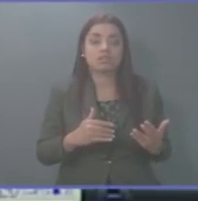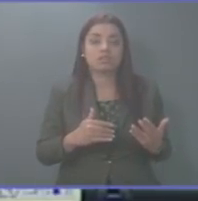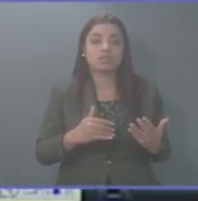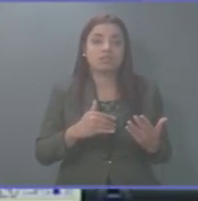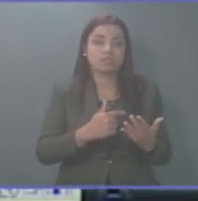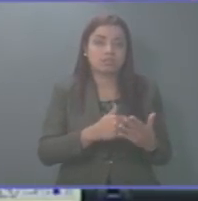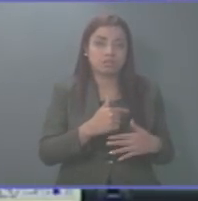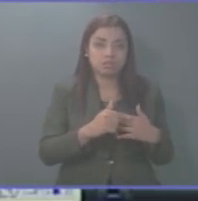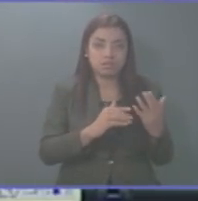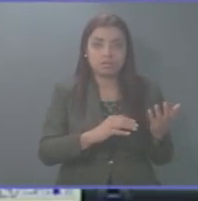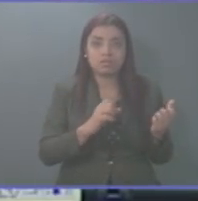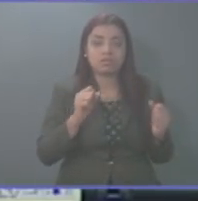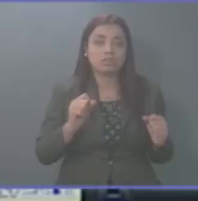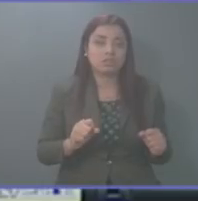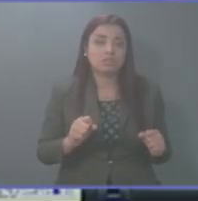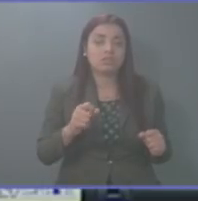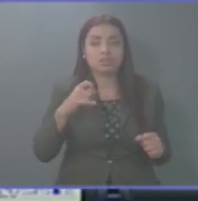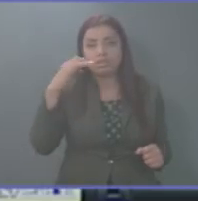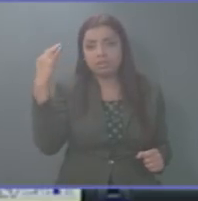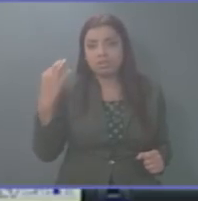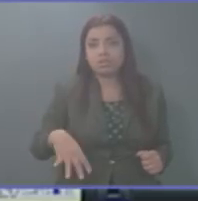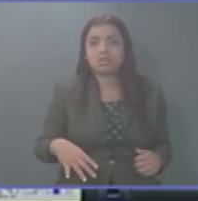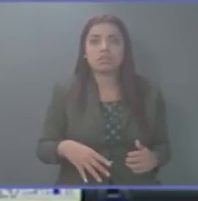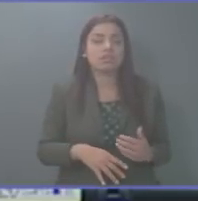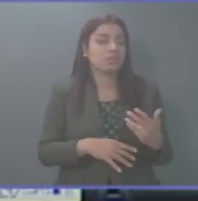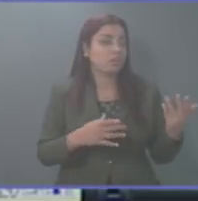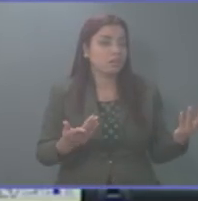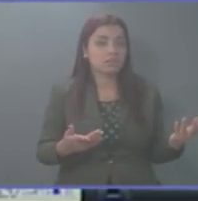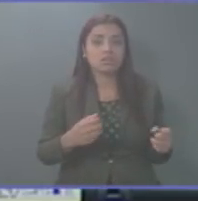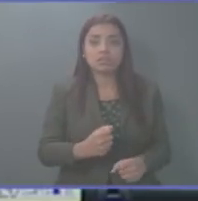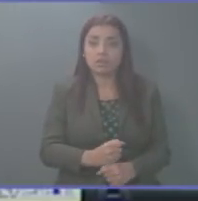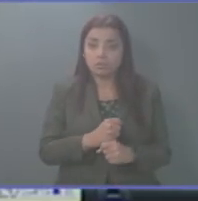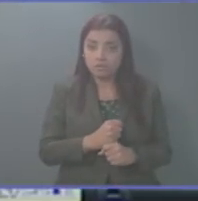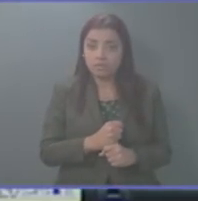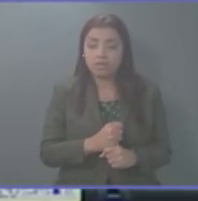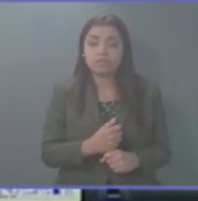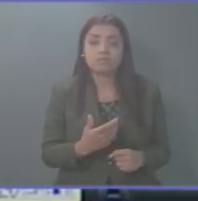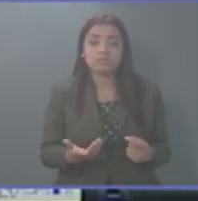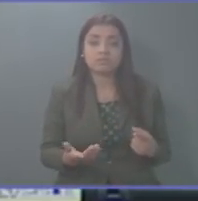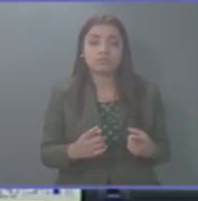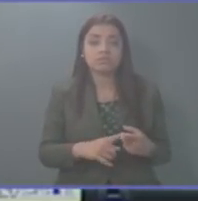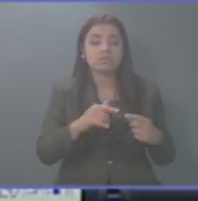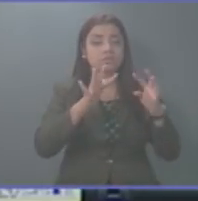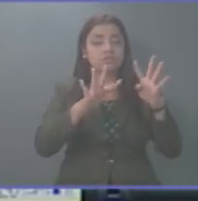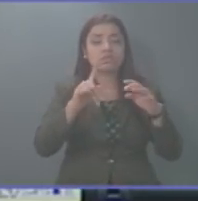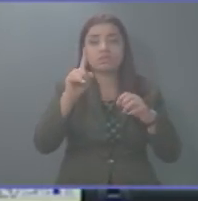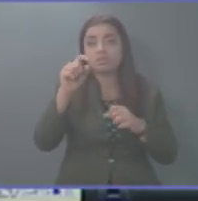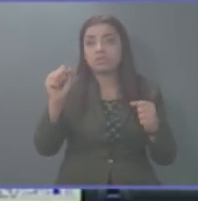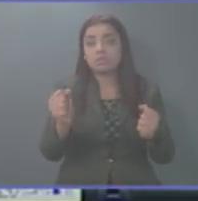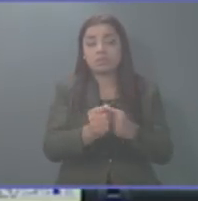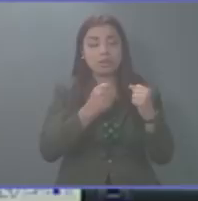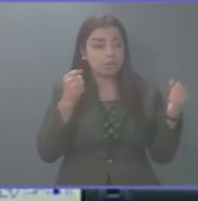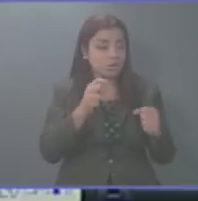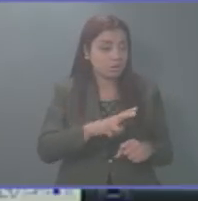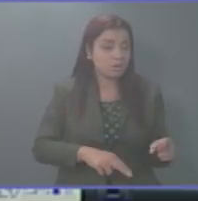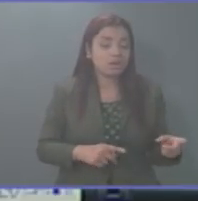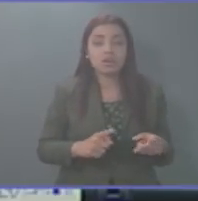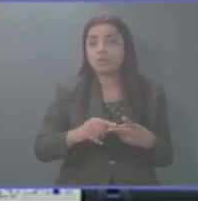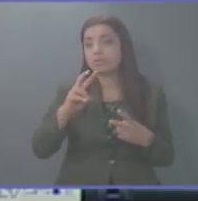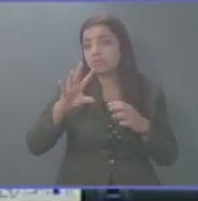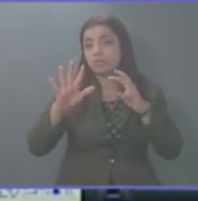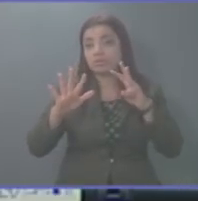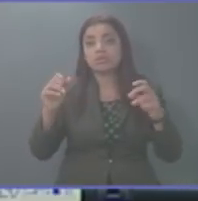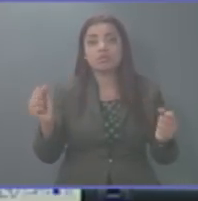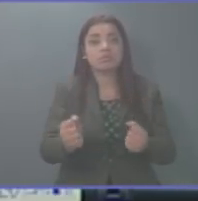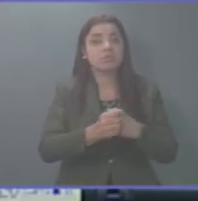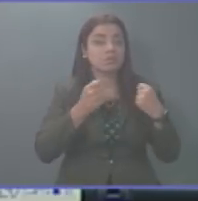caro? Por supuesto que será caro. Así como es cara la seguridad. 91 millones de dólares, 28 millones de dólares pide